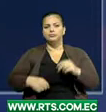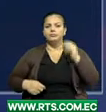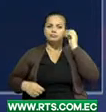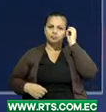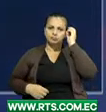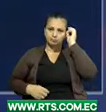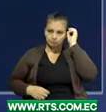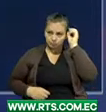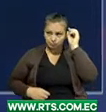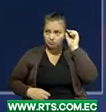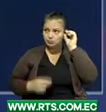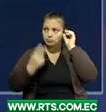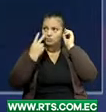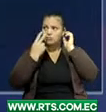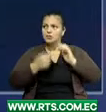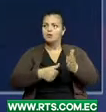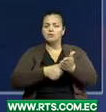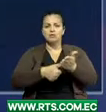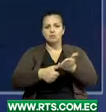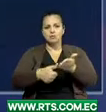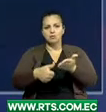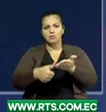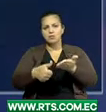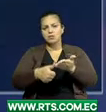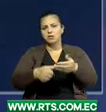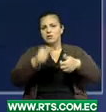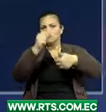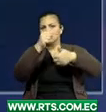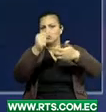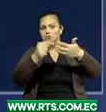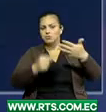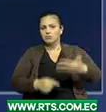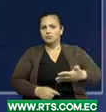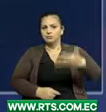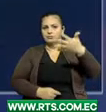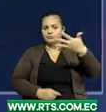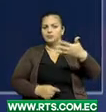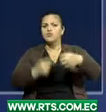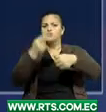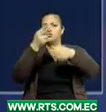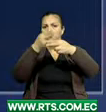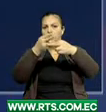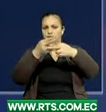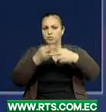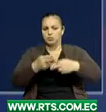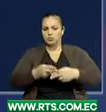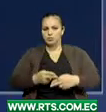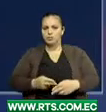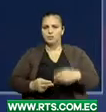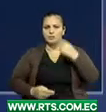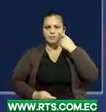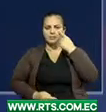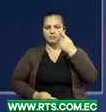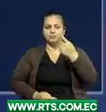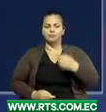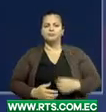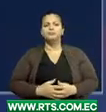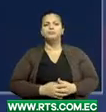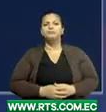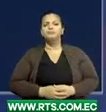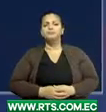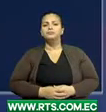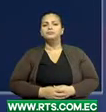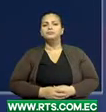Andrés Michelena, ministro de Telecomunicaciones; Juan Fernando Velasco, ministro de Cultura; Montserrat Creamer, ministra de Educación;